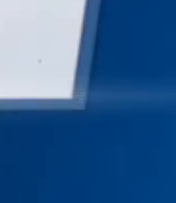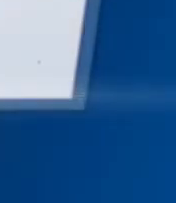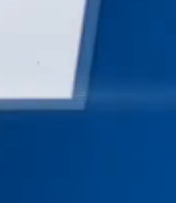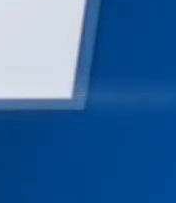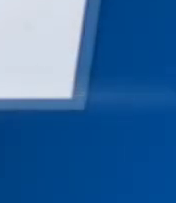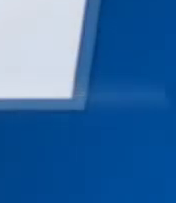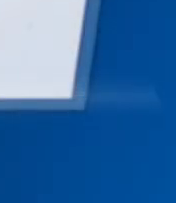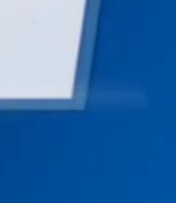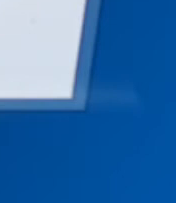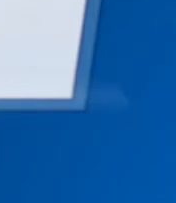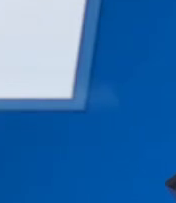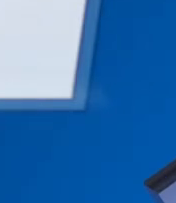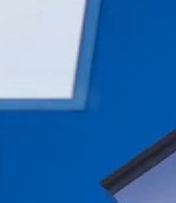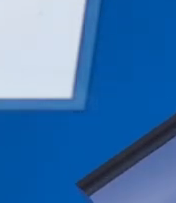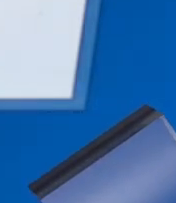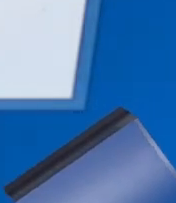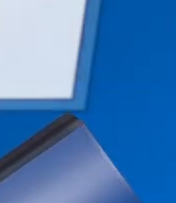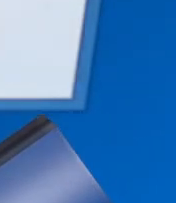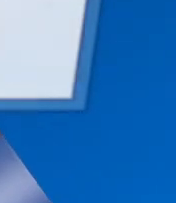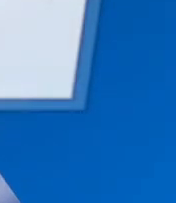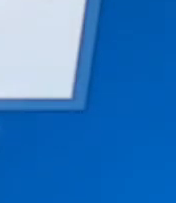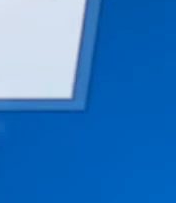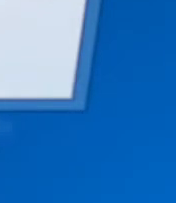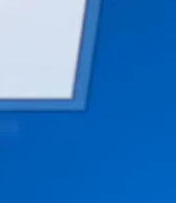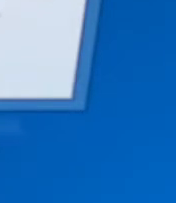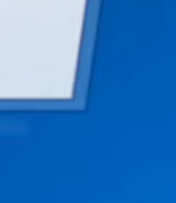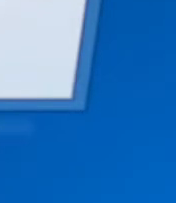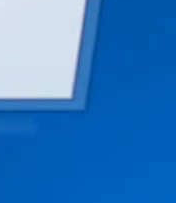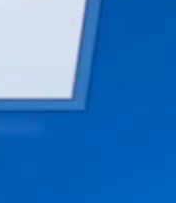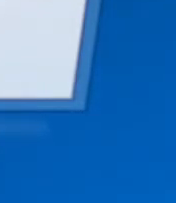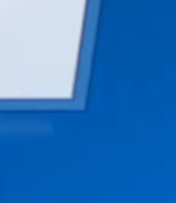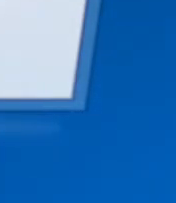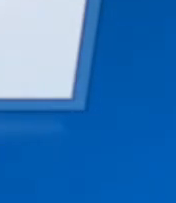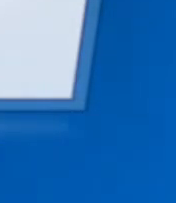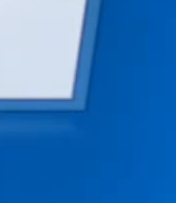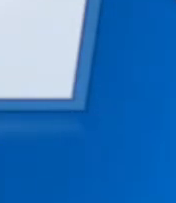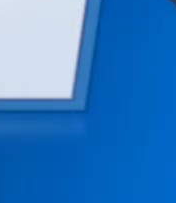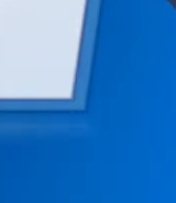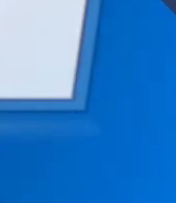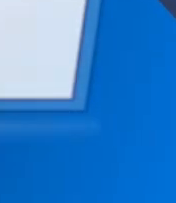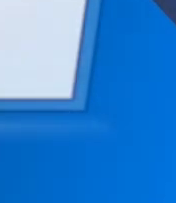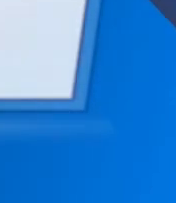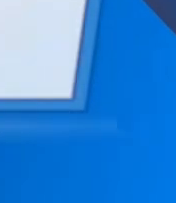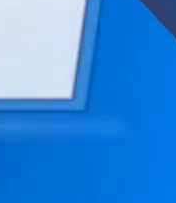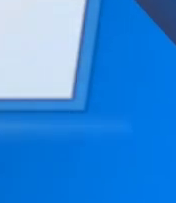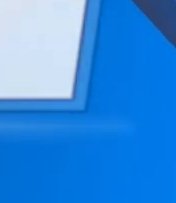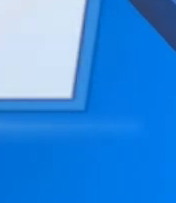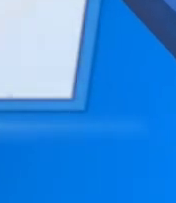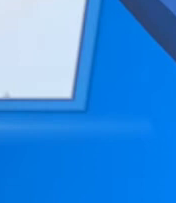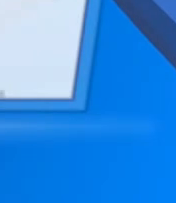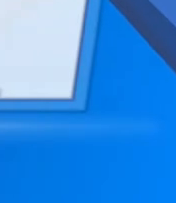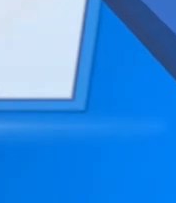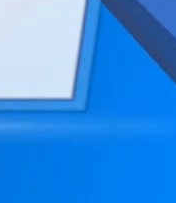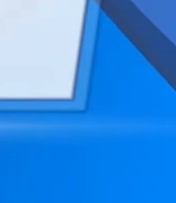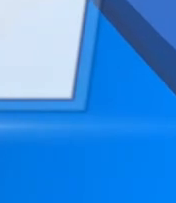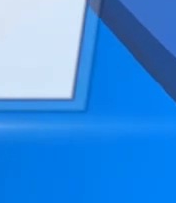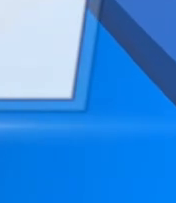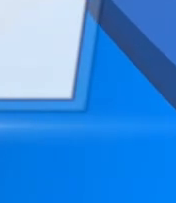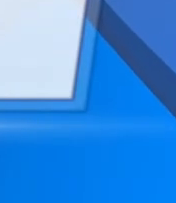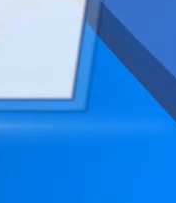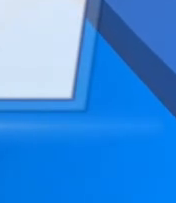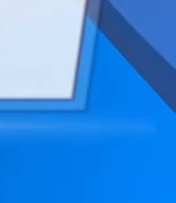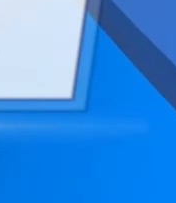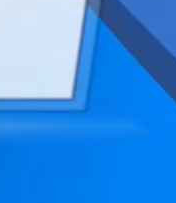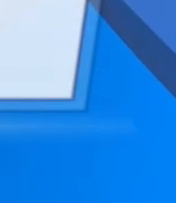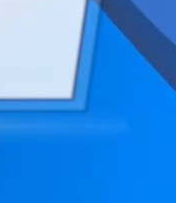Isabel Caicedo Mafla, quien también acudirá a la Comisión de Derechos Colectivos para presentar observaciones al proyecto de ley del adulto mayor. Esto será